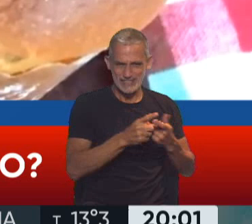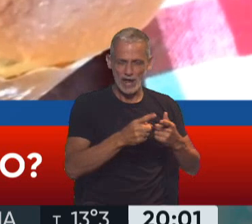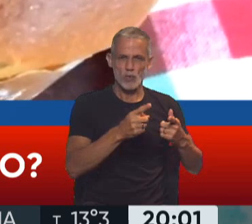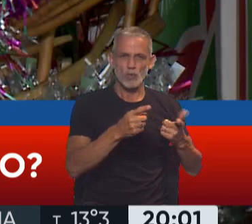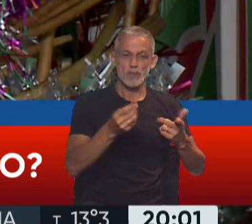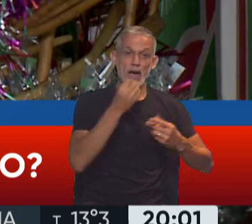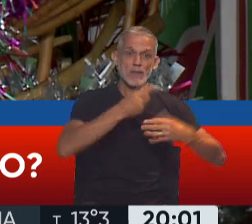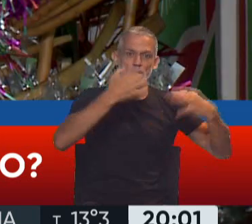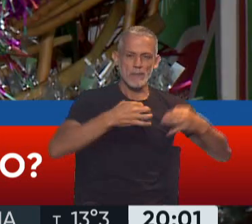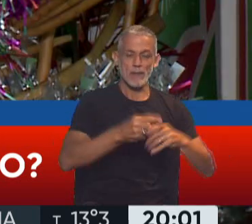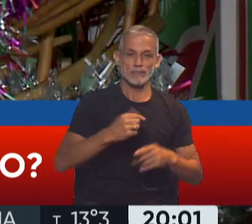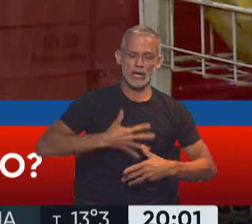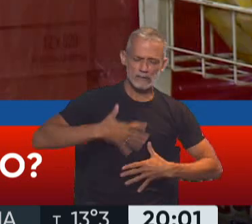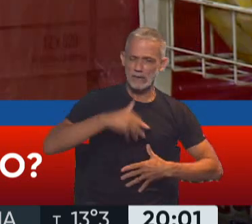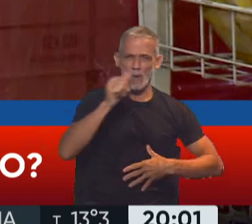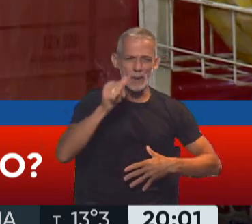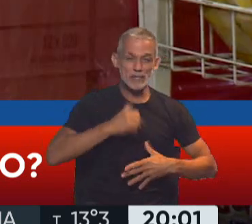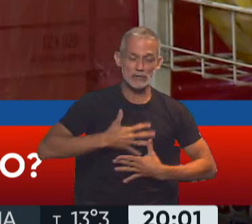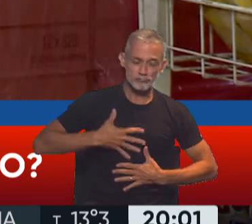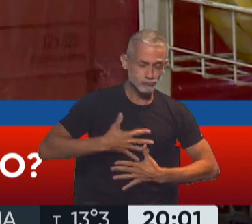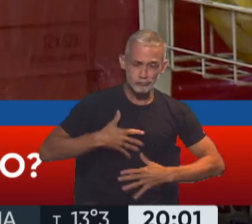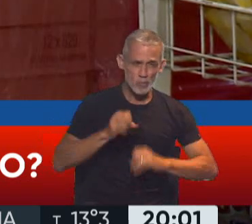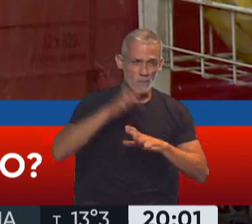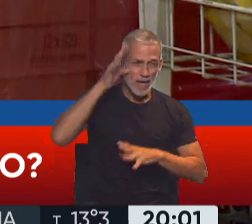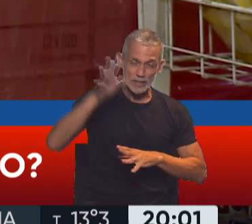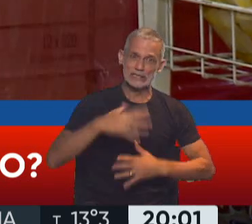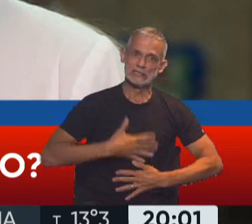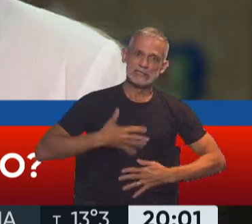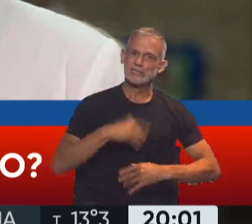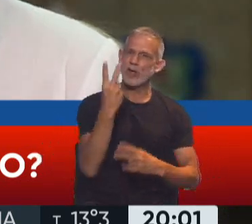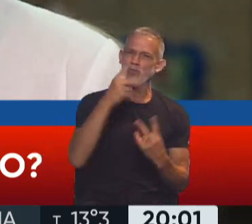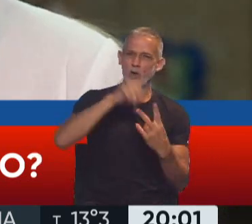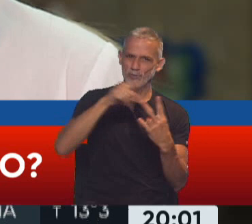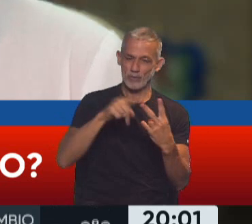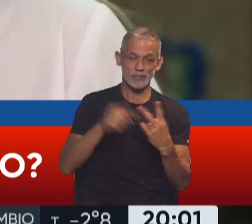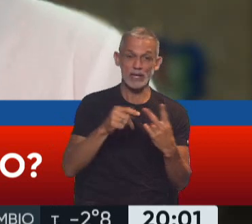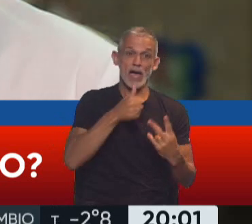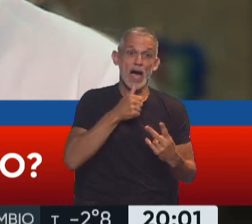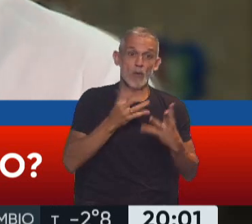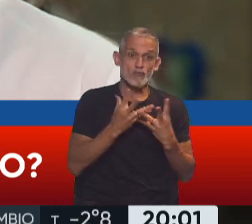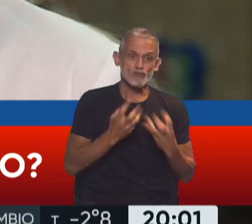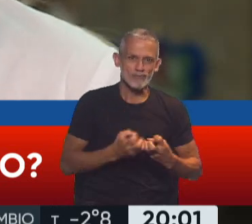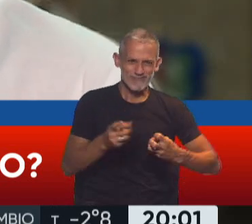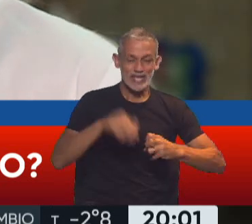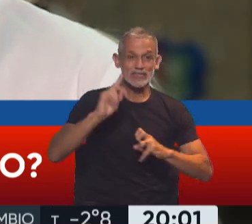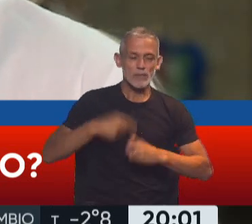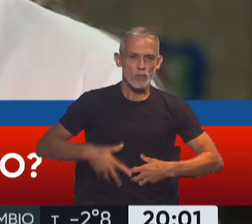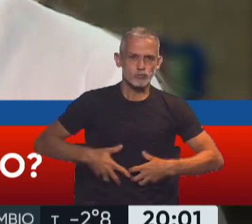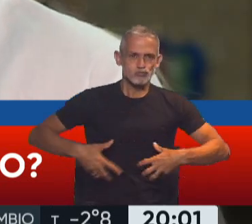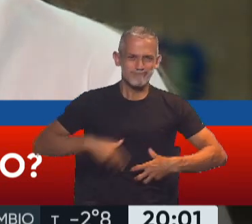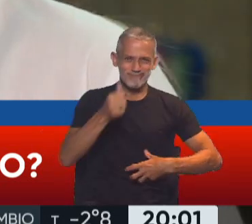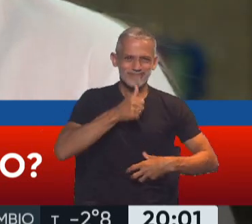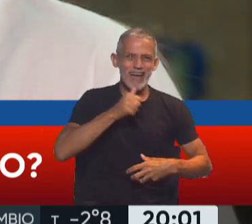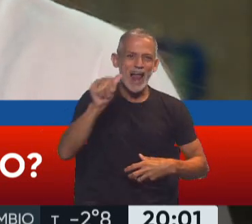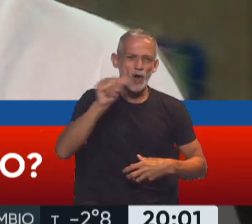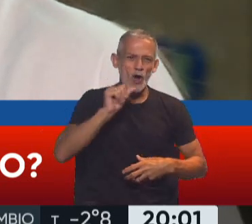el malestar después de la bebida, ¿sí? Después de tomar alcohol en exceso, se da por dos cosas, la deshidratación y la inflamación misma que nos genera el consumo de